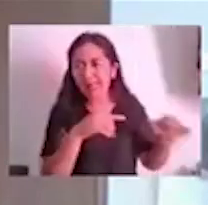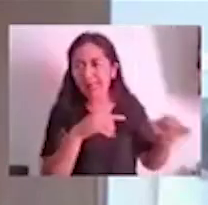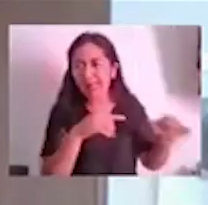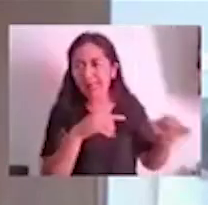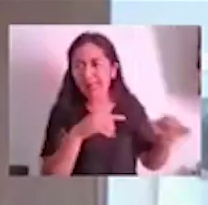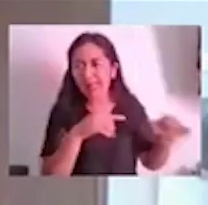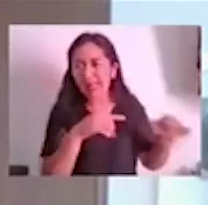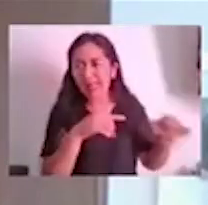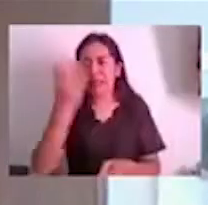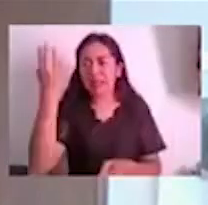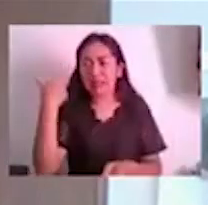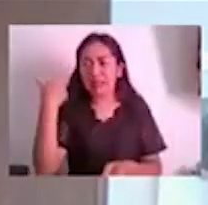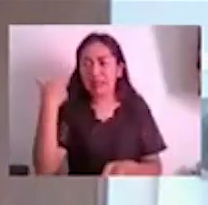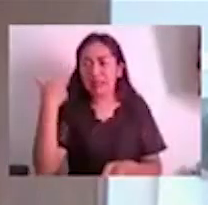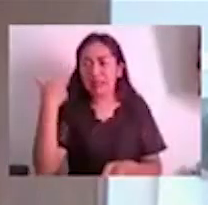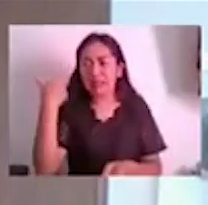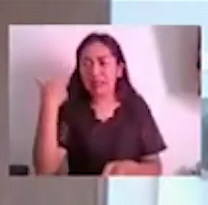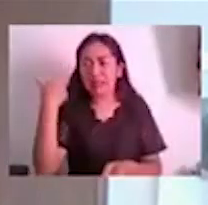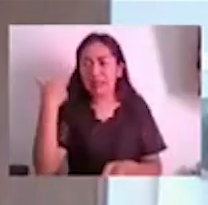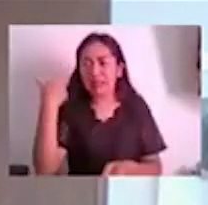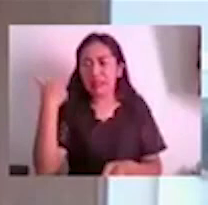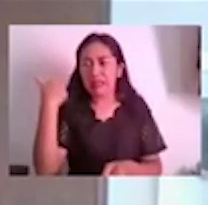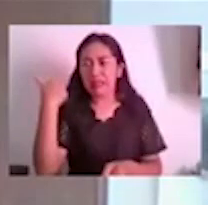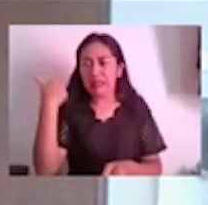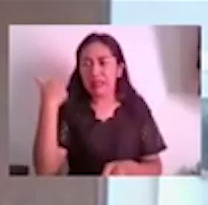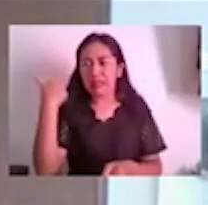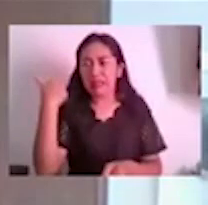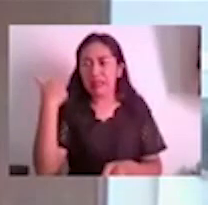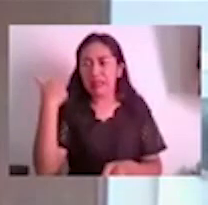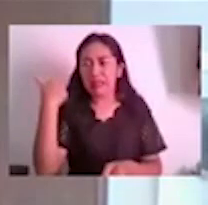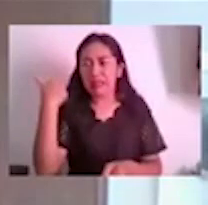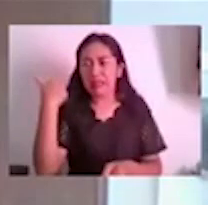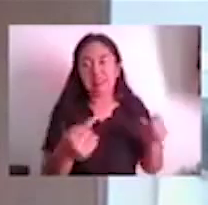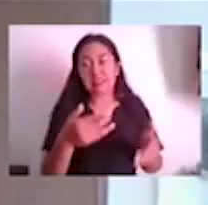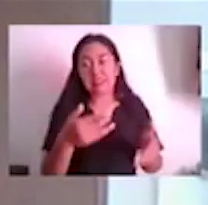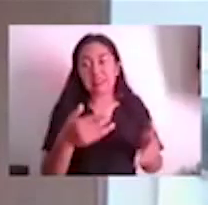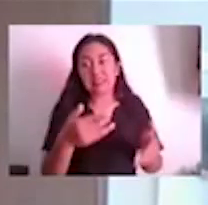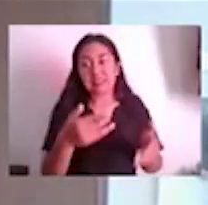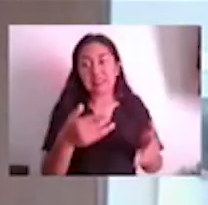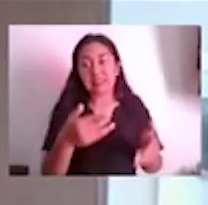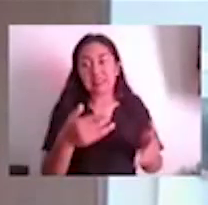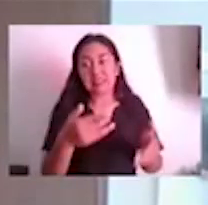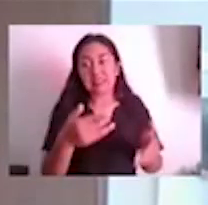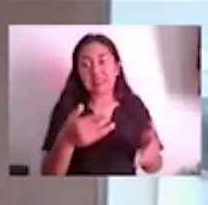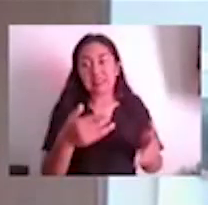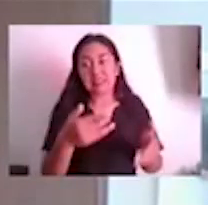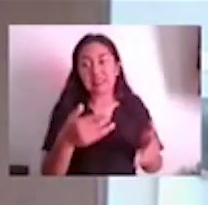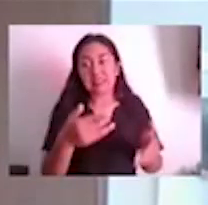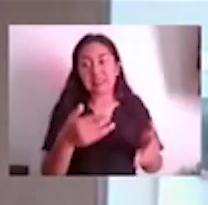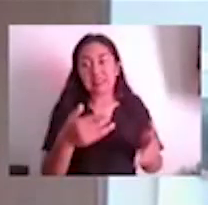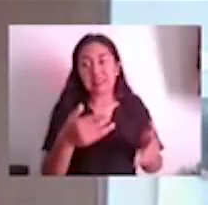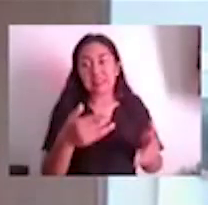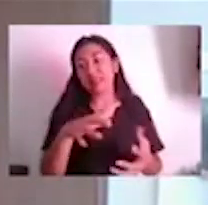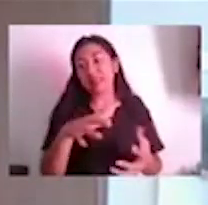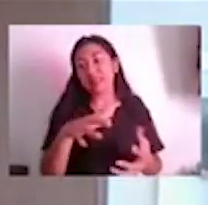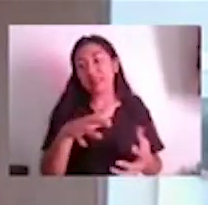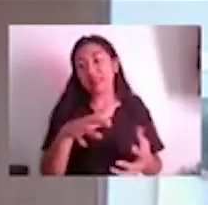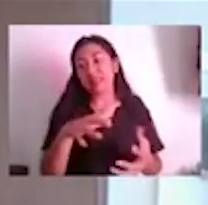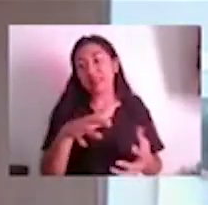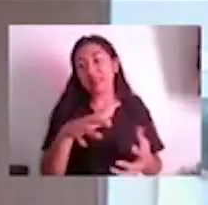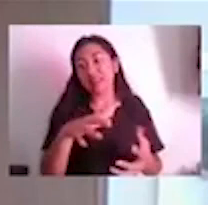esta situación también de los rivales más alejados fue lo que propició de alguna forma la caída